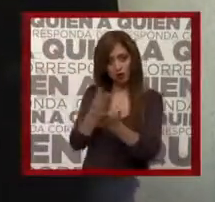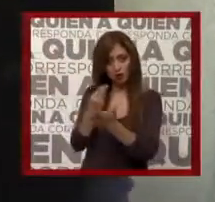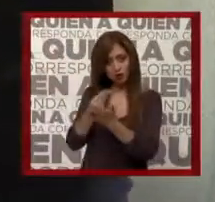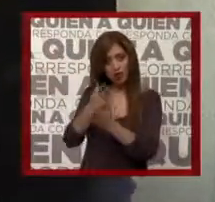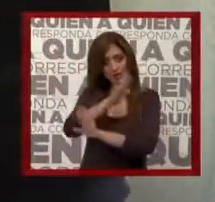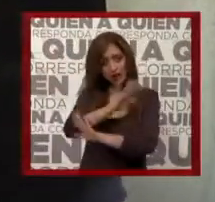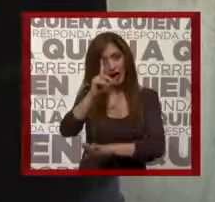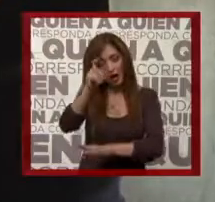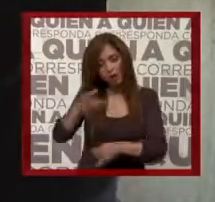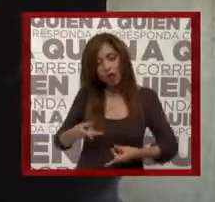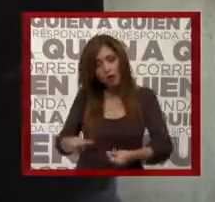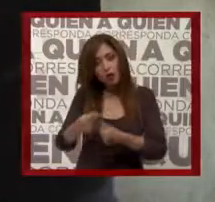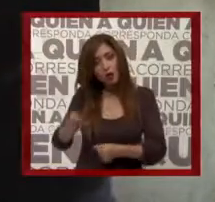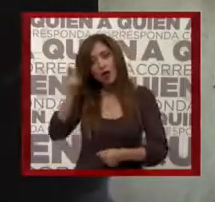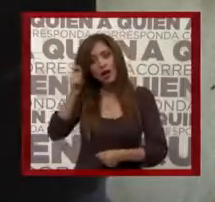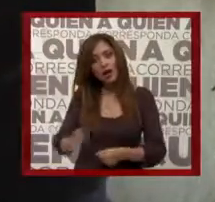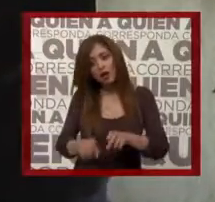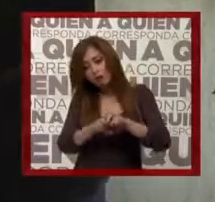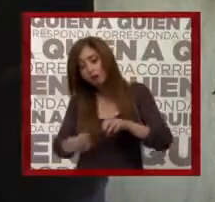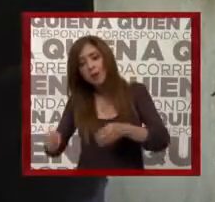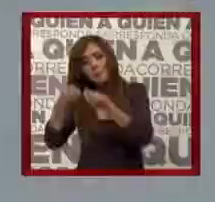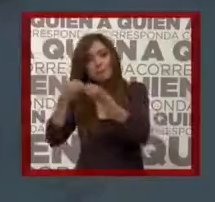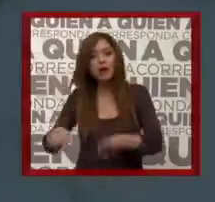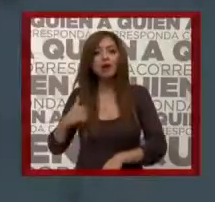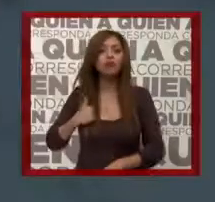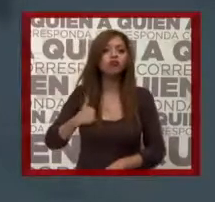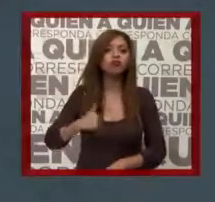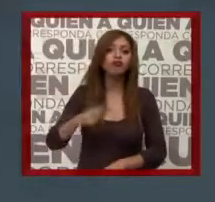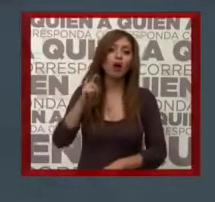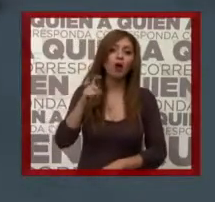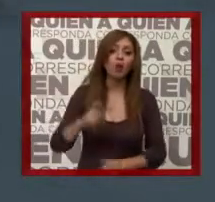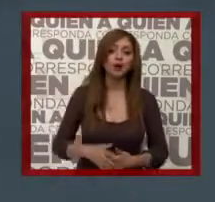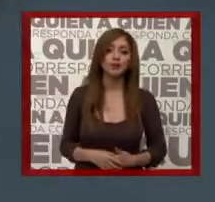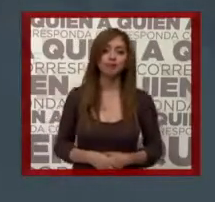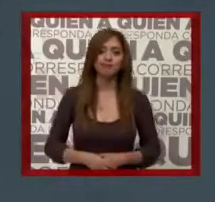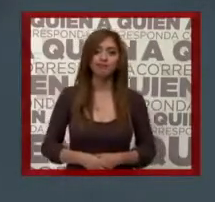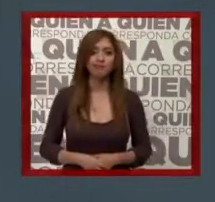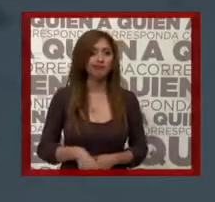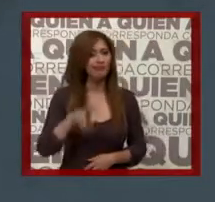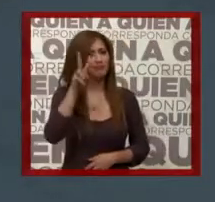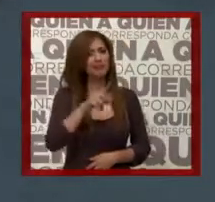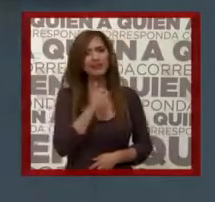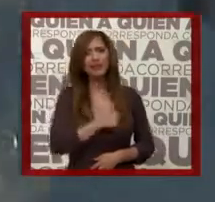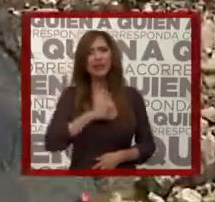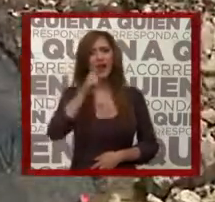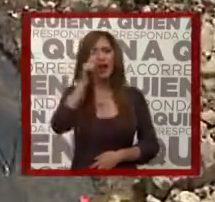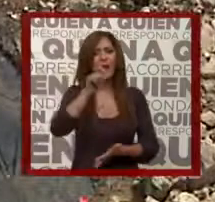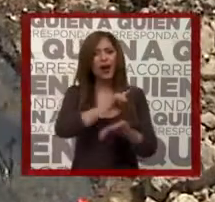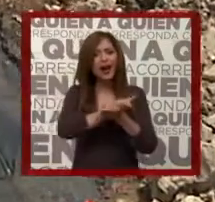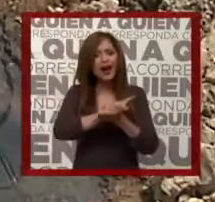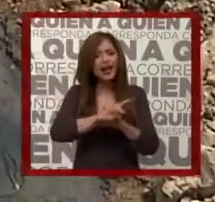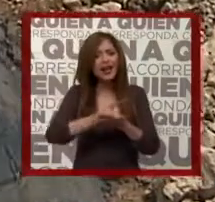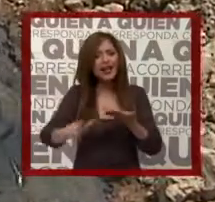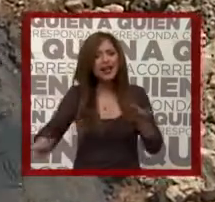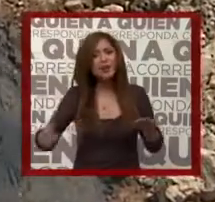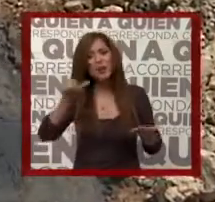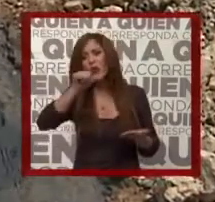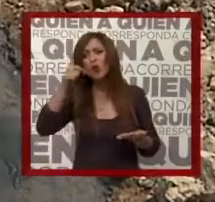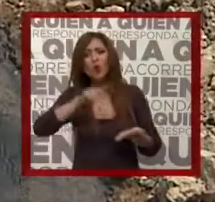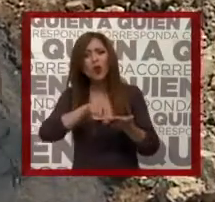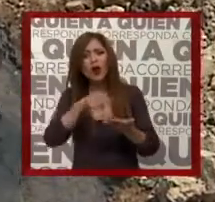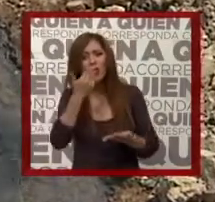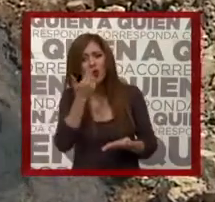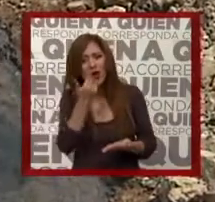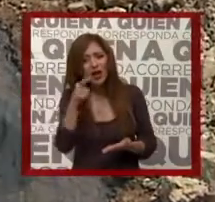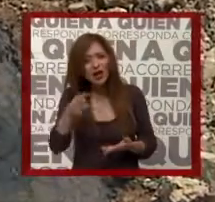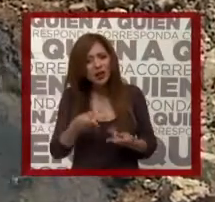deje de fugar el agua y se venga al caño y se esté desperdiciando. Pues cómo ve que es una lástima que se esté desperdiciando el agua, porque tal vez en otros lugares ni hay, y aquí se